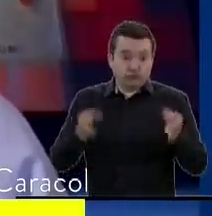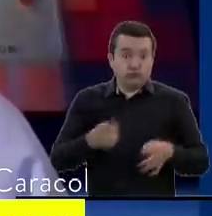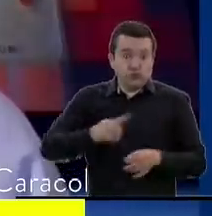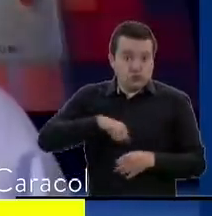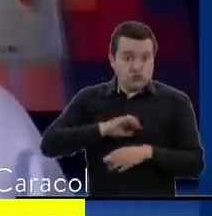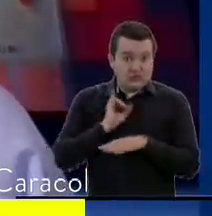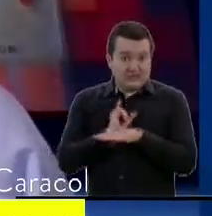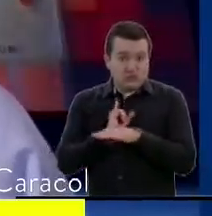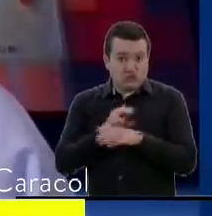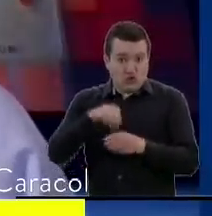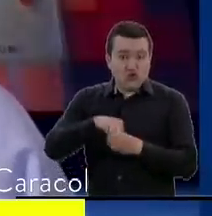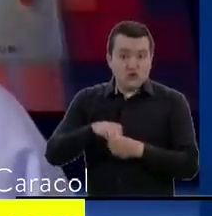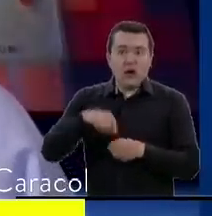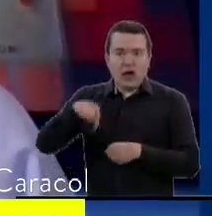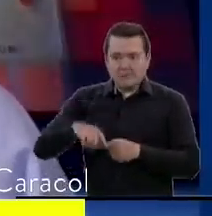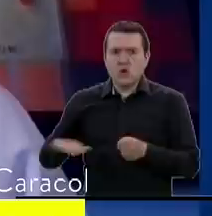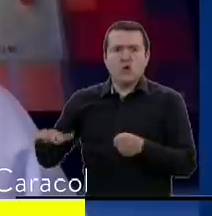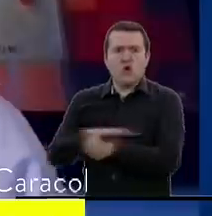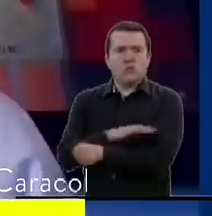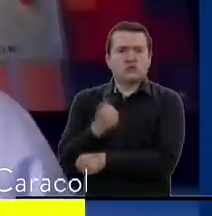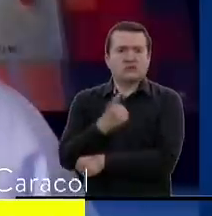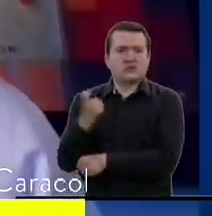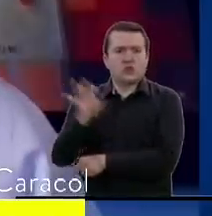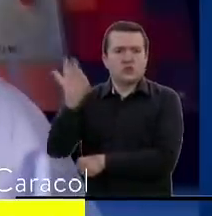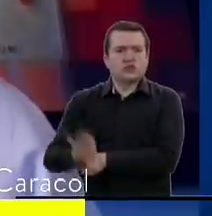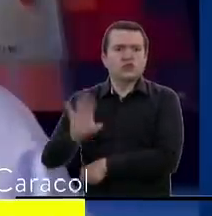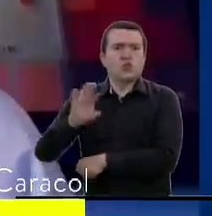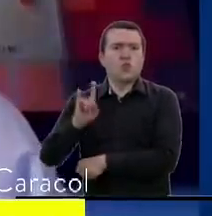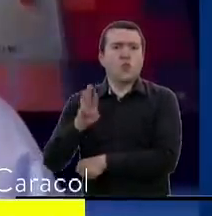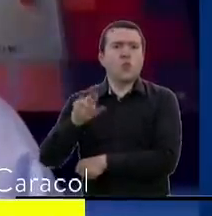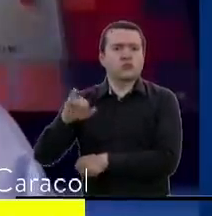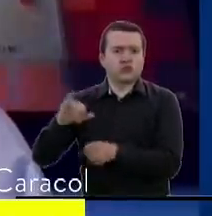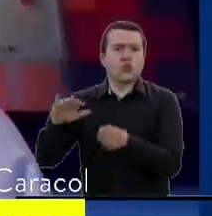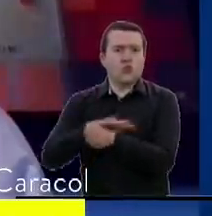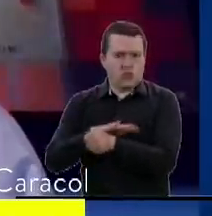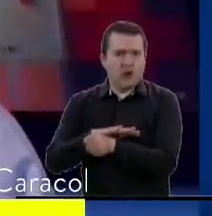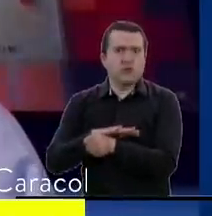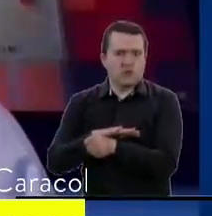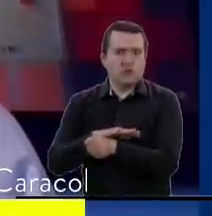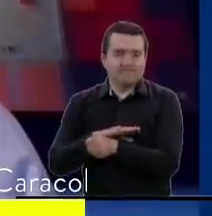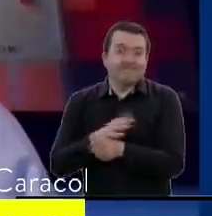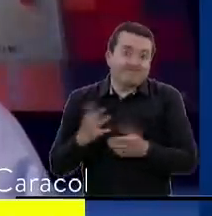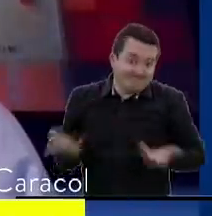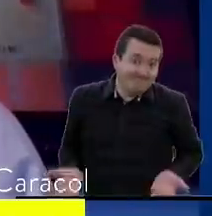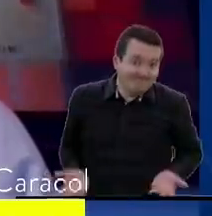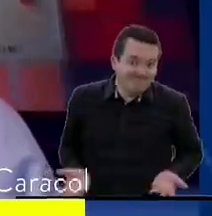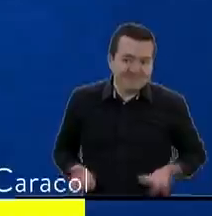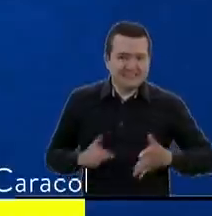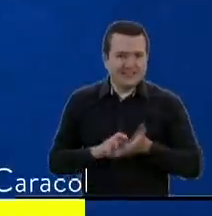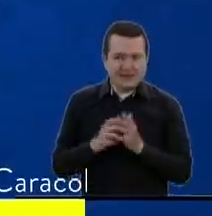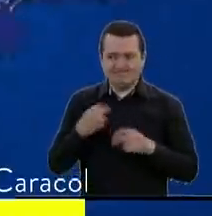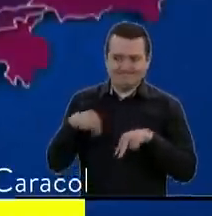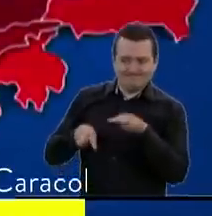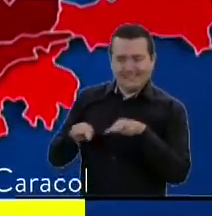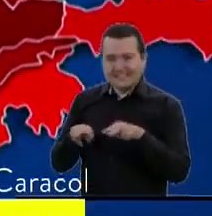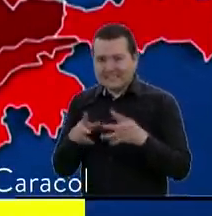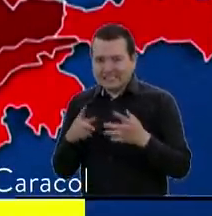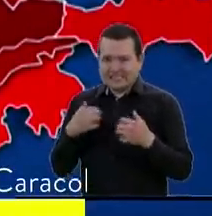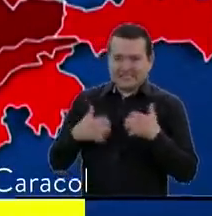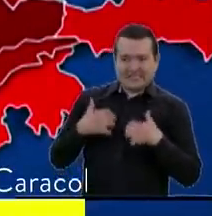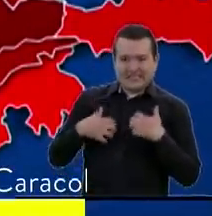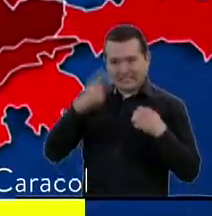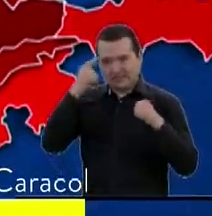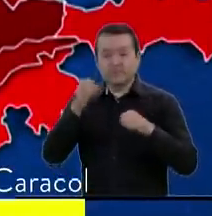con ocupaciones del 100% de las unidades de cuidado intensivo. Entonces digamos que sí es un tema que a uno le preocupa. Bogotá cuenta